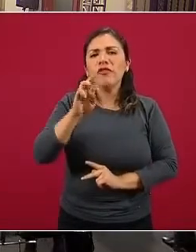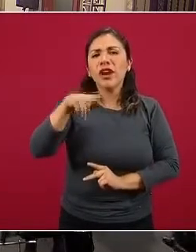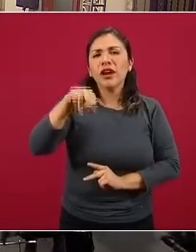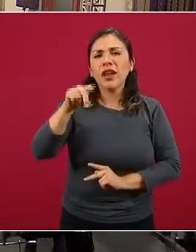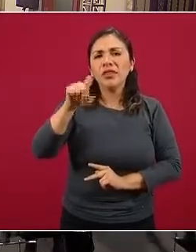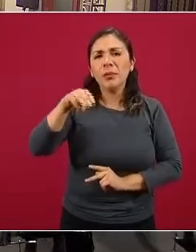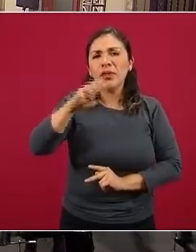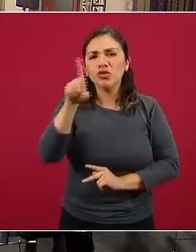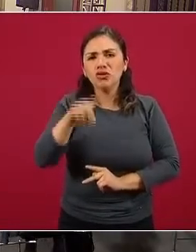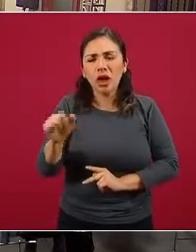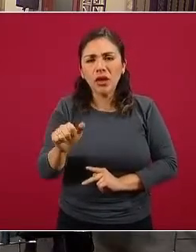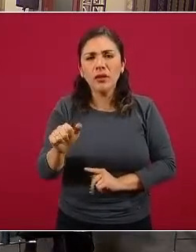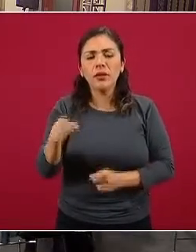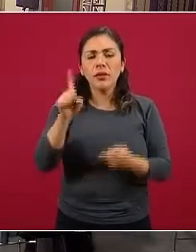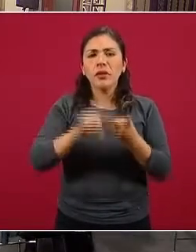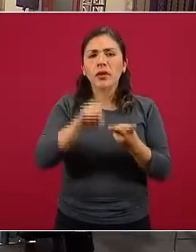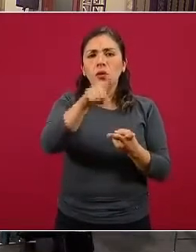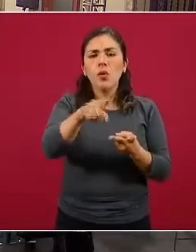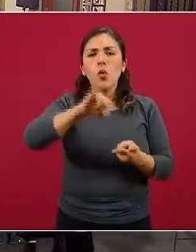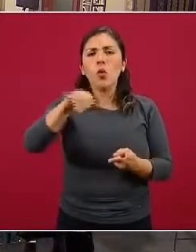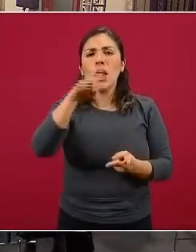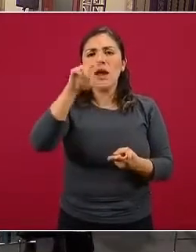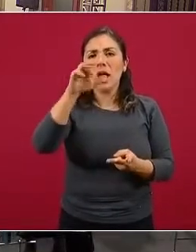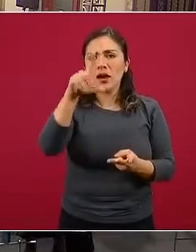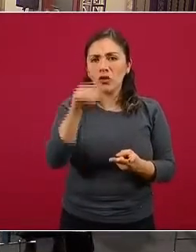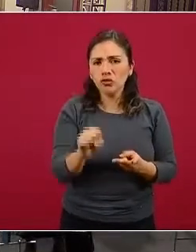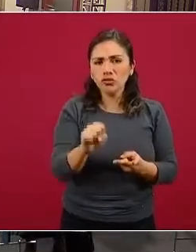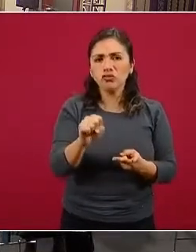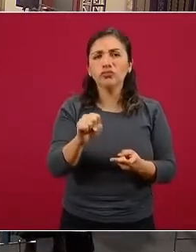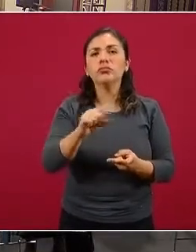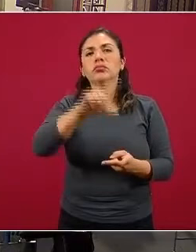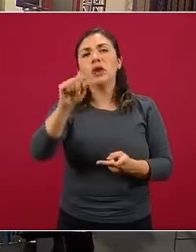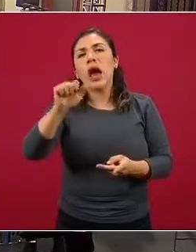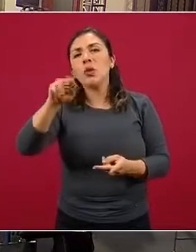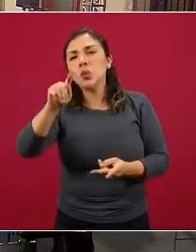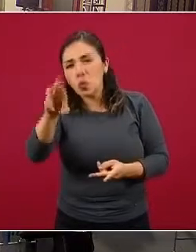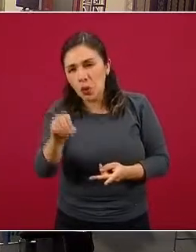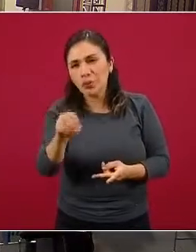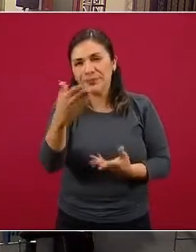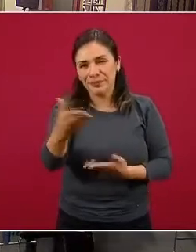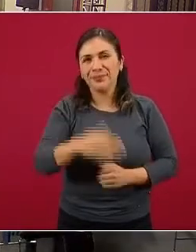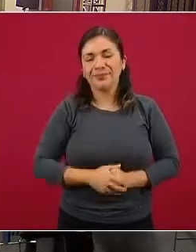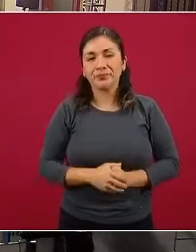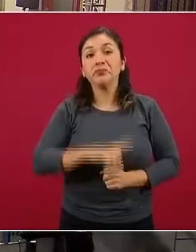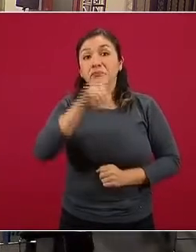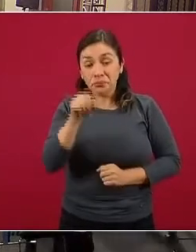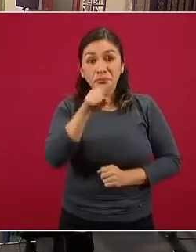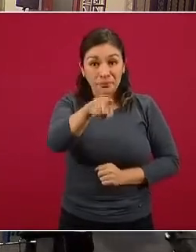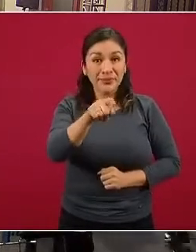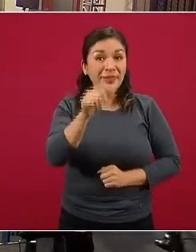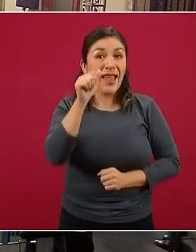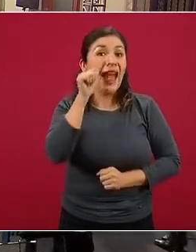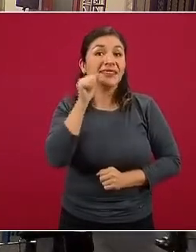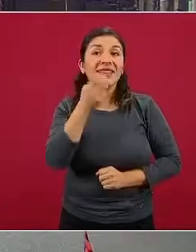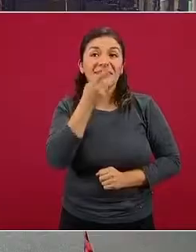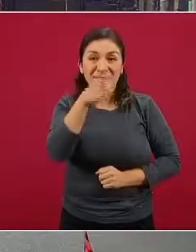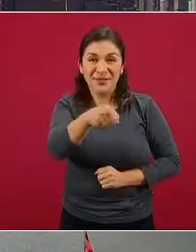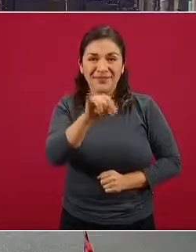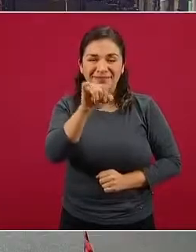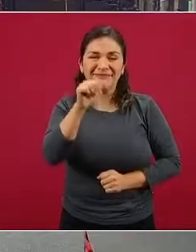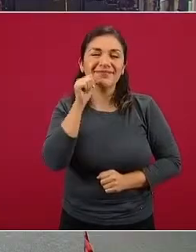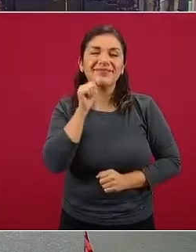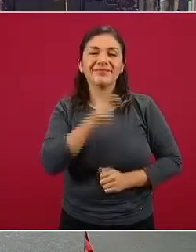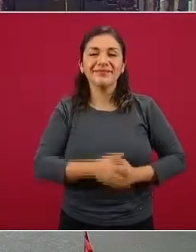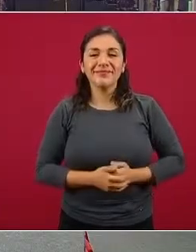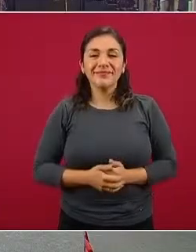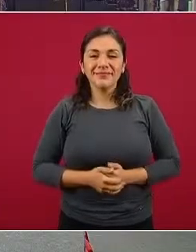de Glucosa Atómica, luego usted, Juan Carlos Machorro, Arturo Contreras. Y usted, habíamos dicho que empezábamos ayer con usted.